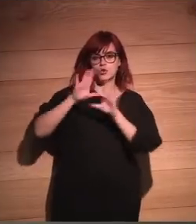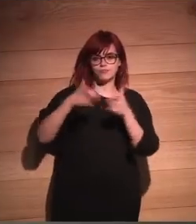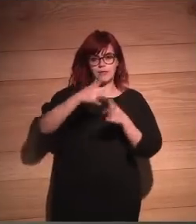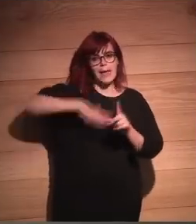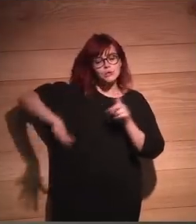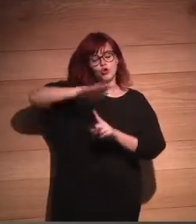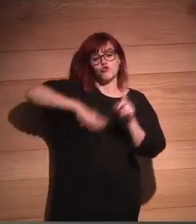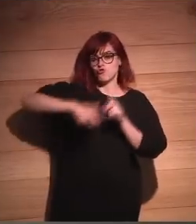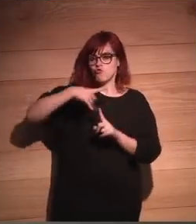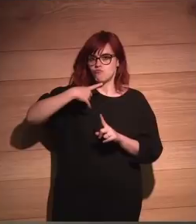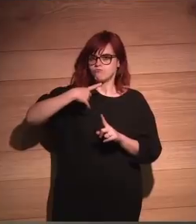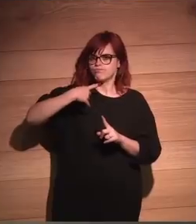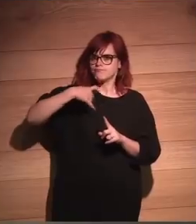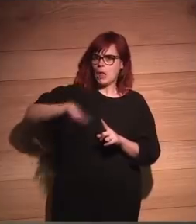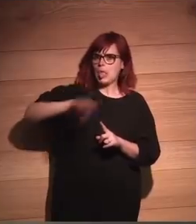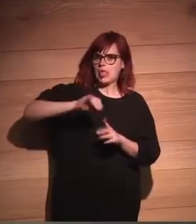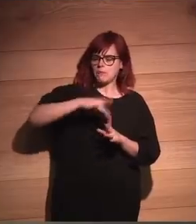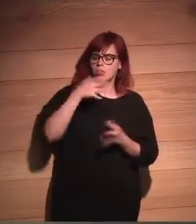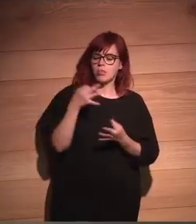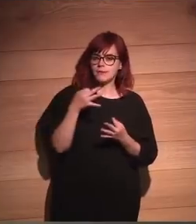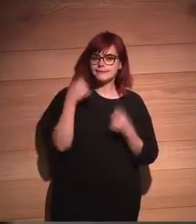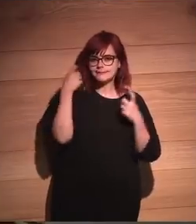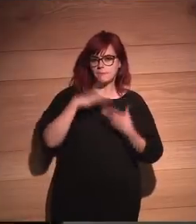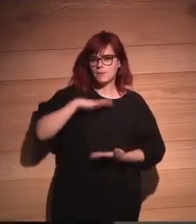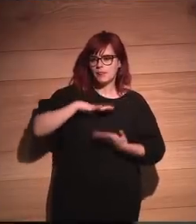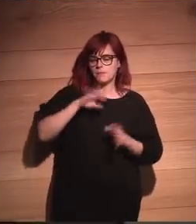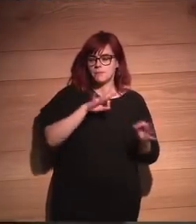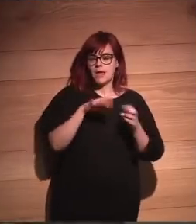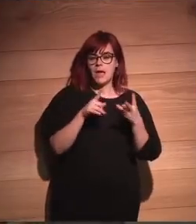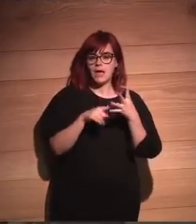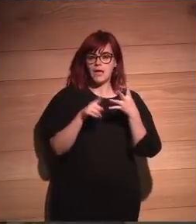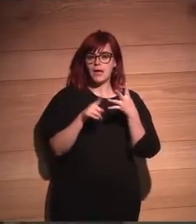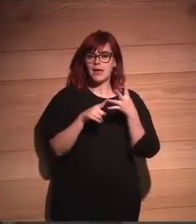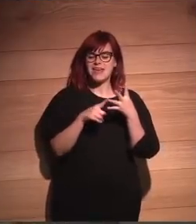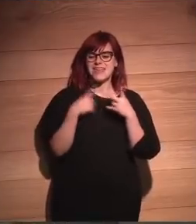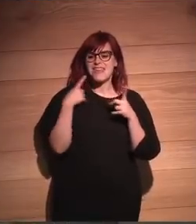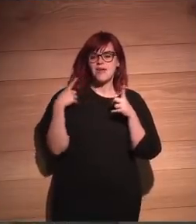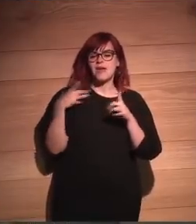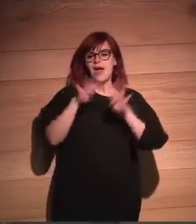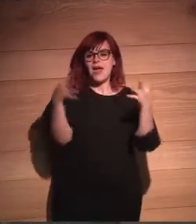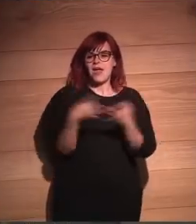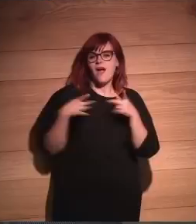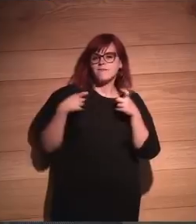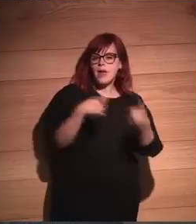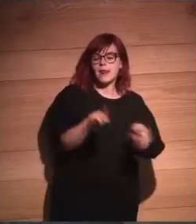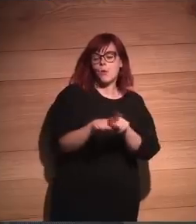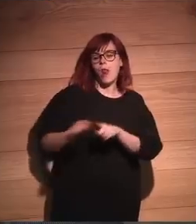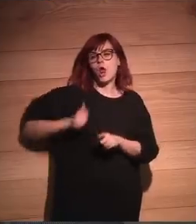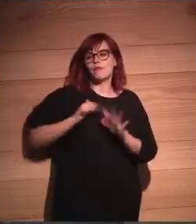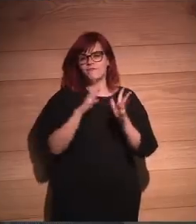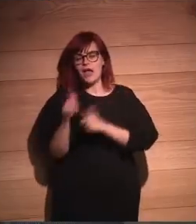nuevo entorno complejo en el que vivimos, la ciberguerra de la desinformación, manipulación, fake